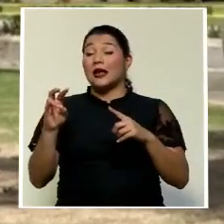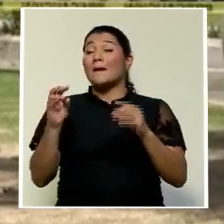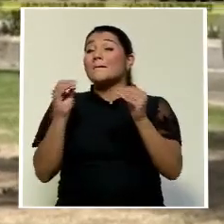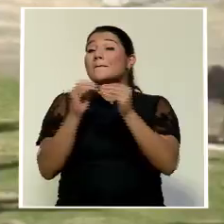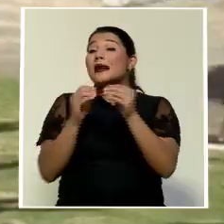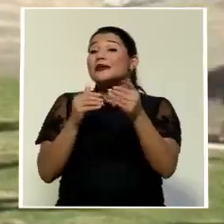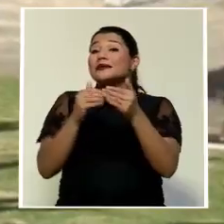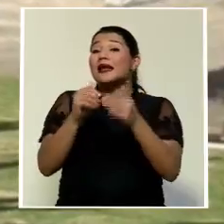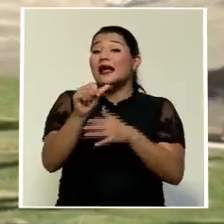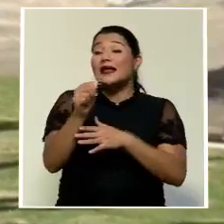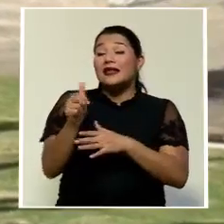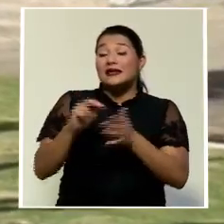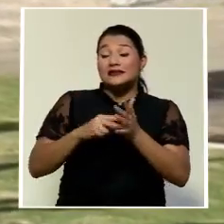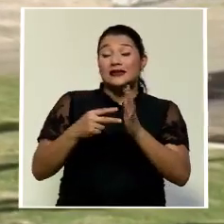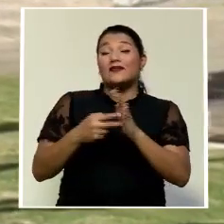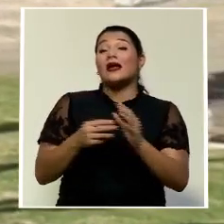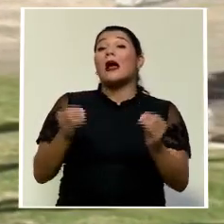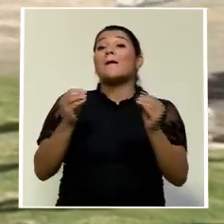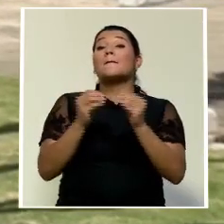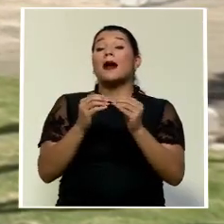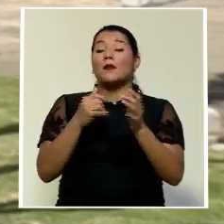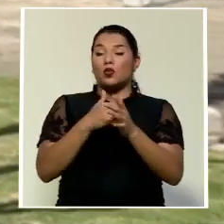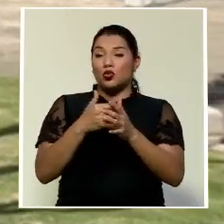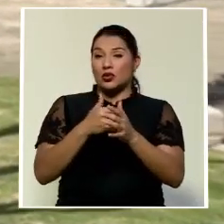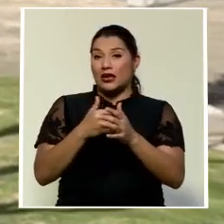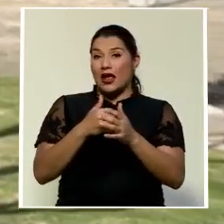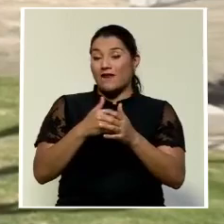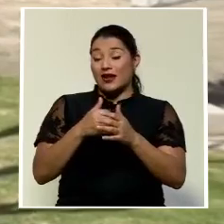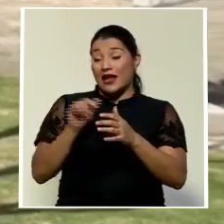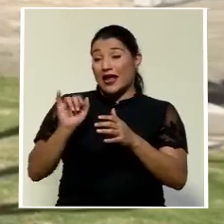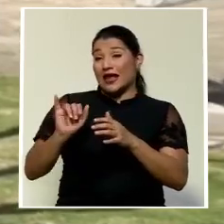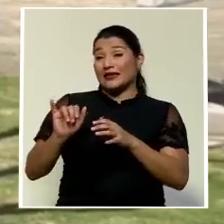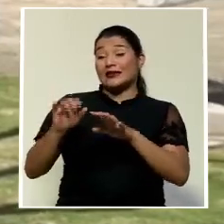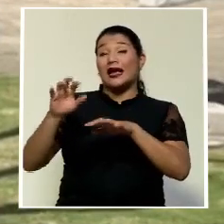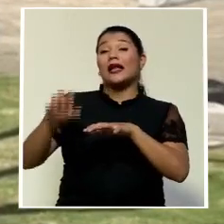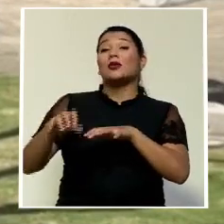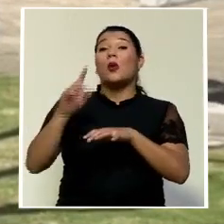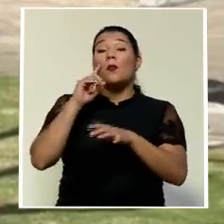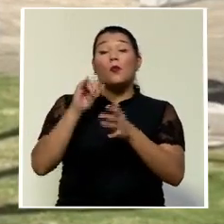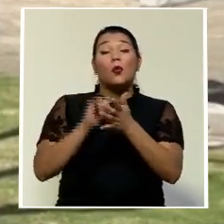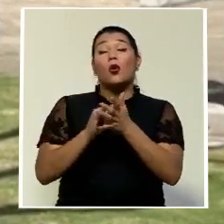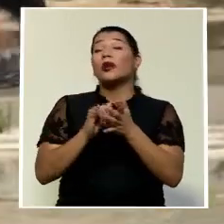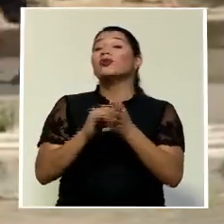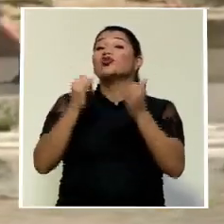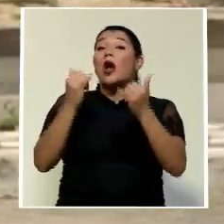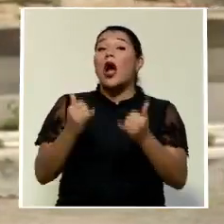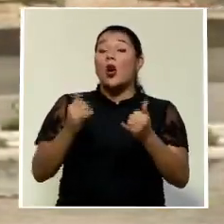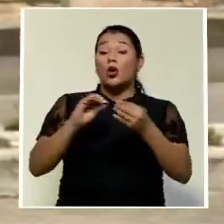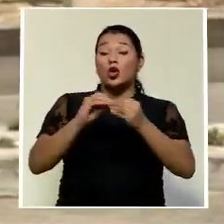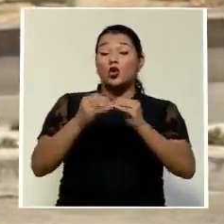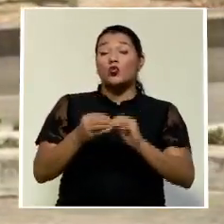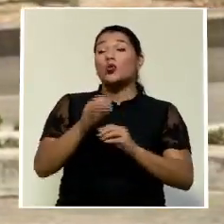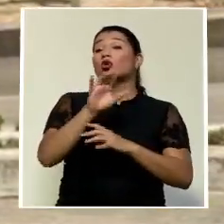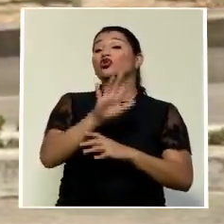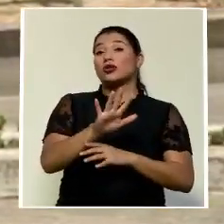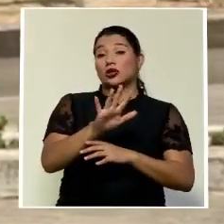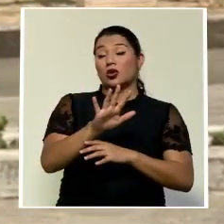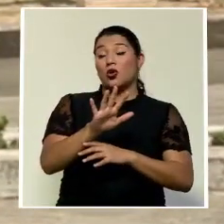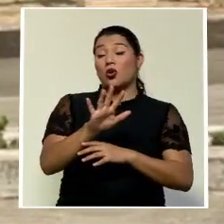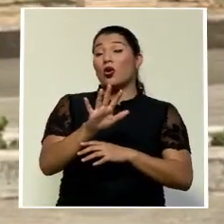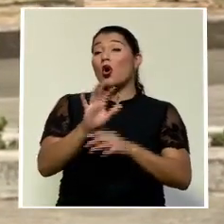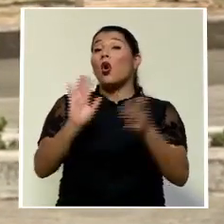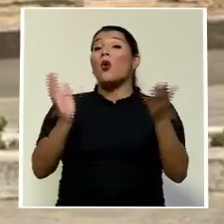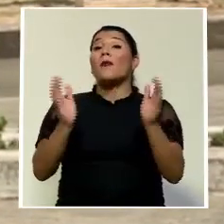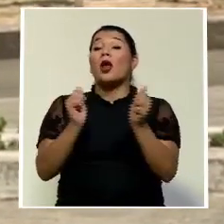10, más condiciones de vulnerabilidad presenta el cantón. Por eso se posiciona en el puesto 5 de 82 y se clasifica